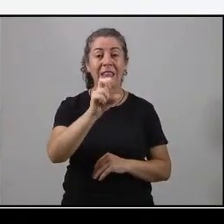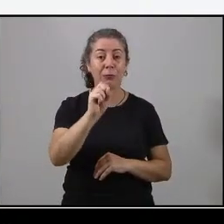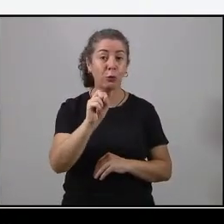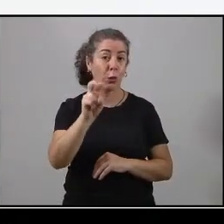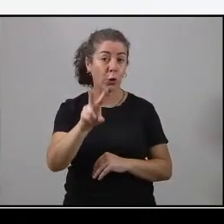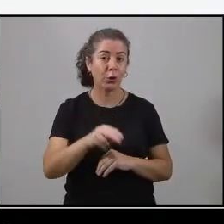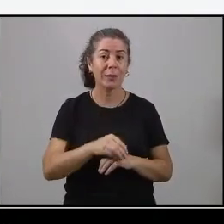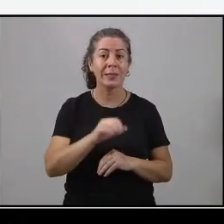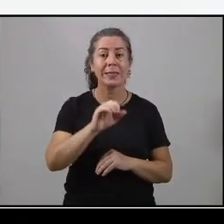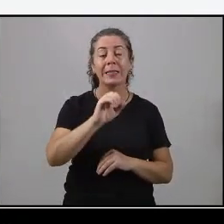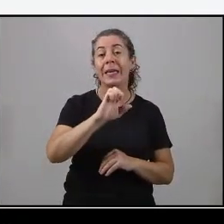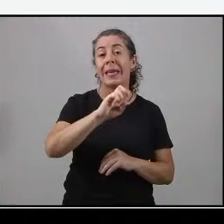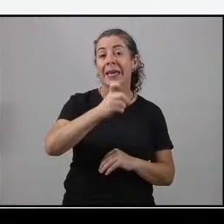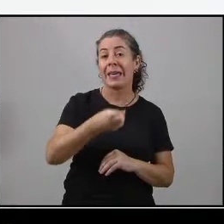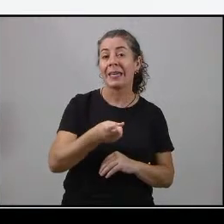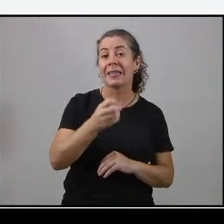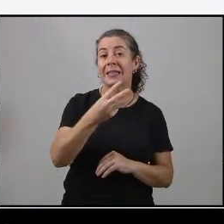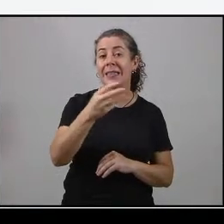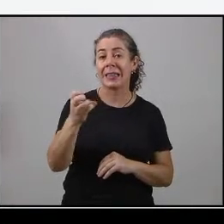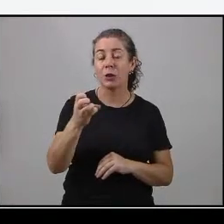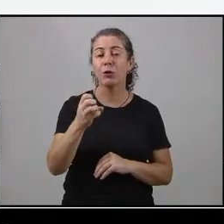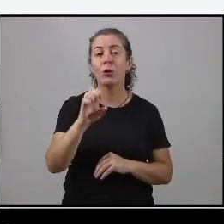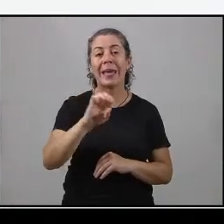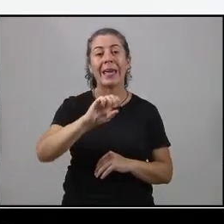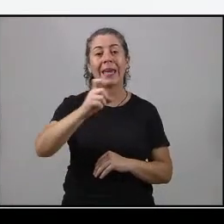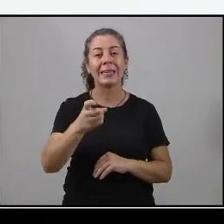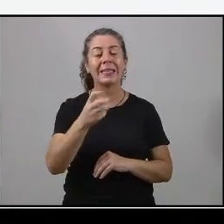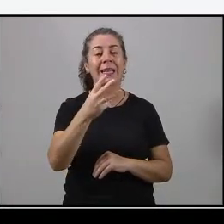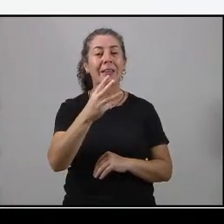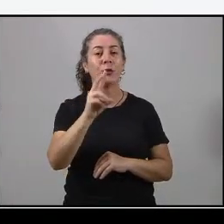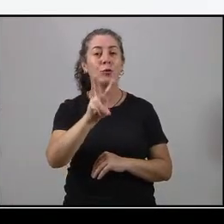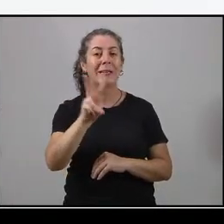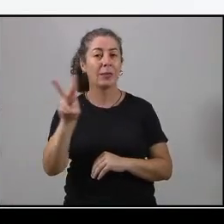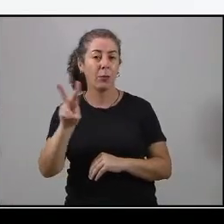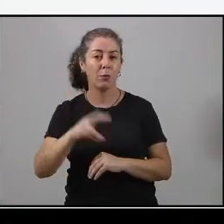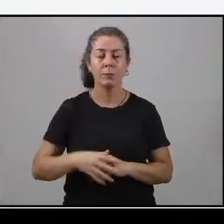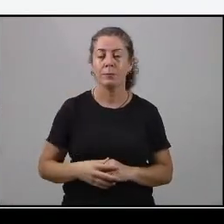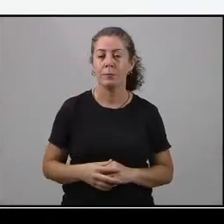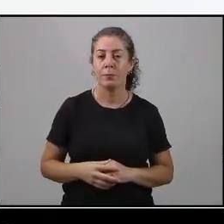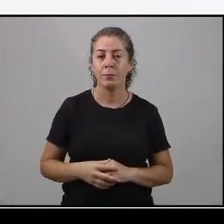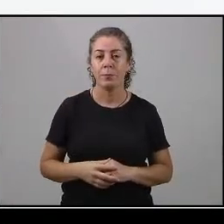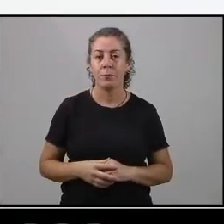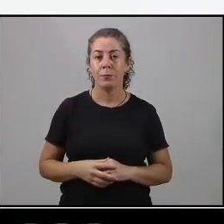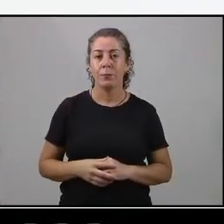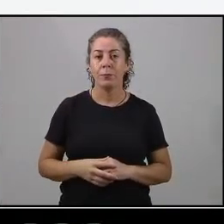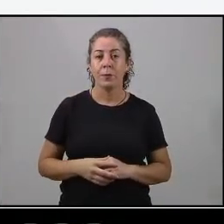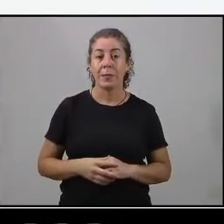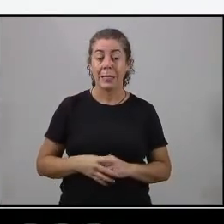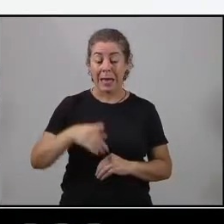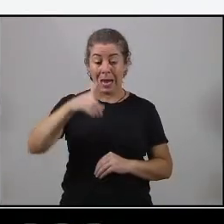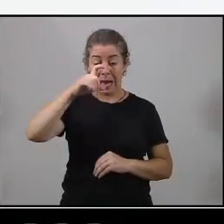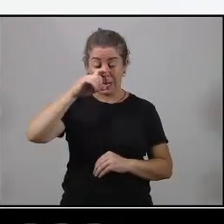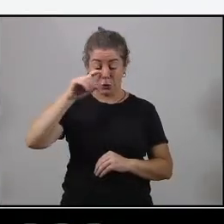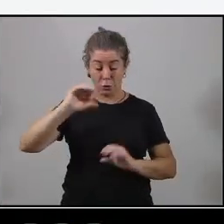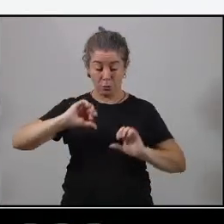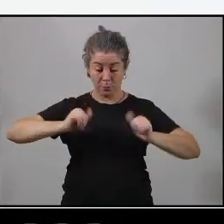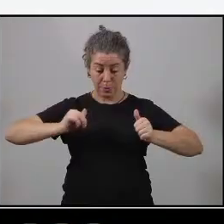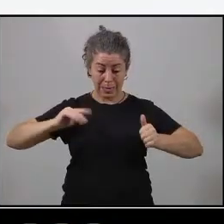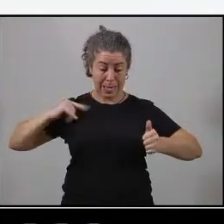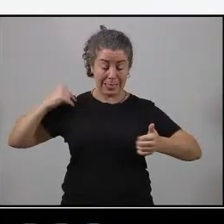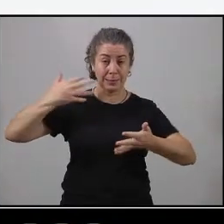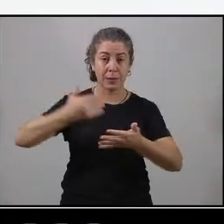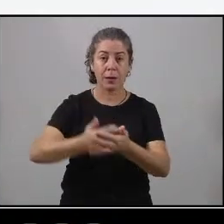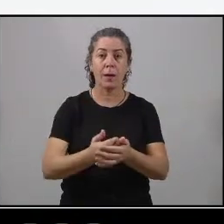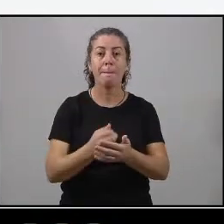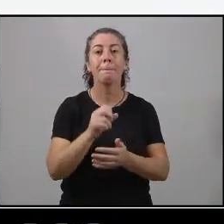112, la EX 300 y la EX 322. En lo que va de año se han registrado